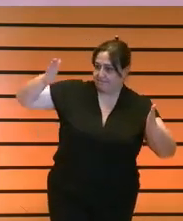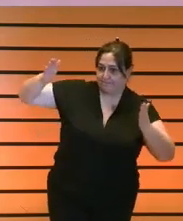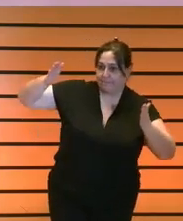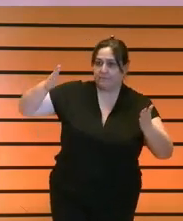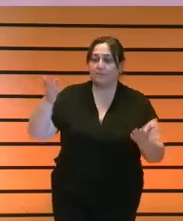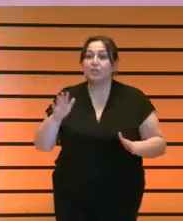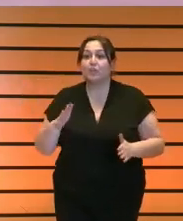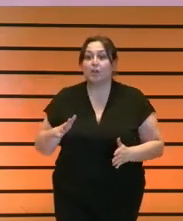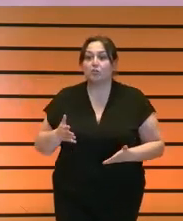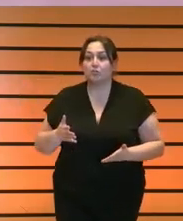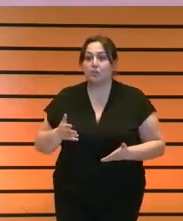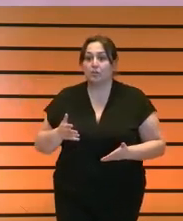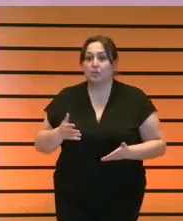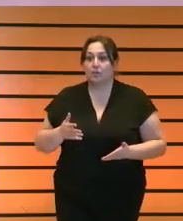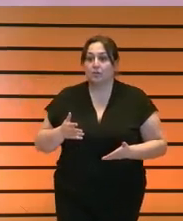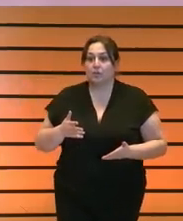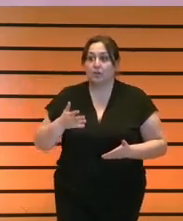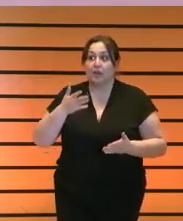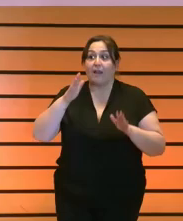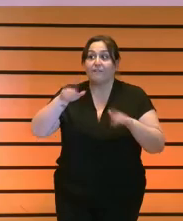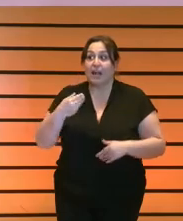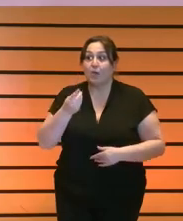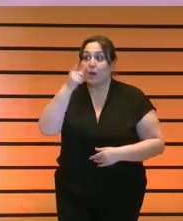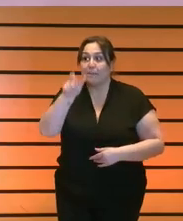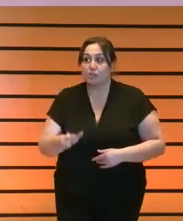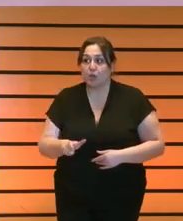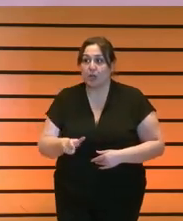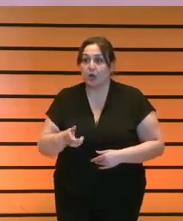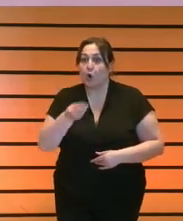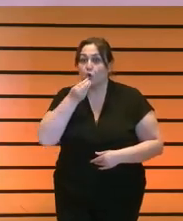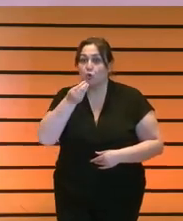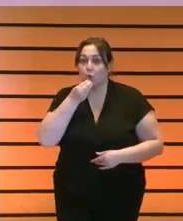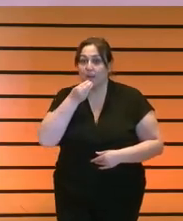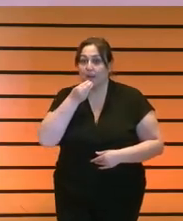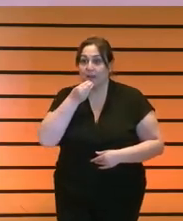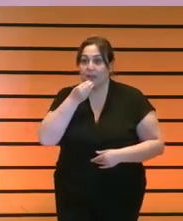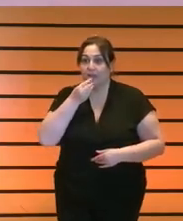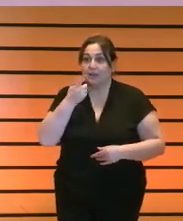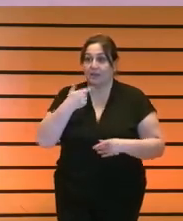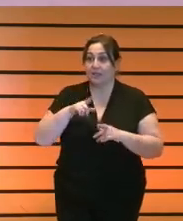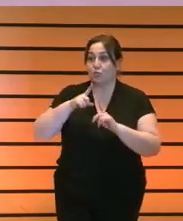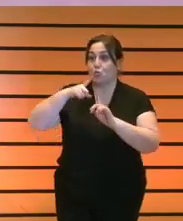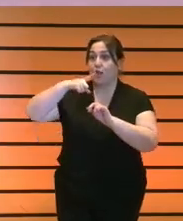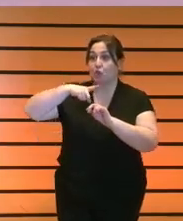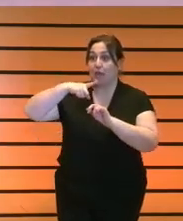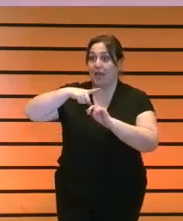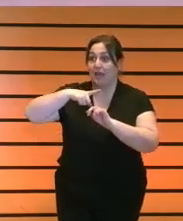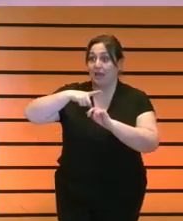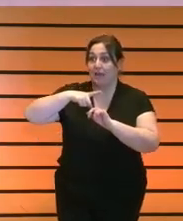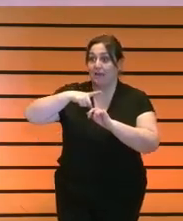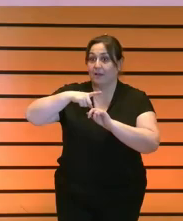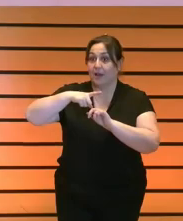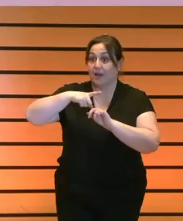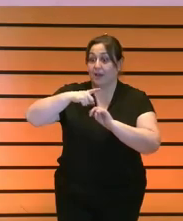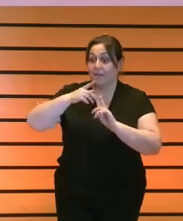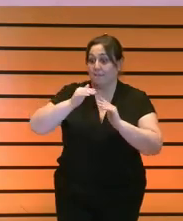sea, que lo que consume una persona, que es una pequeña parte de una tonelada, pues son 50